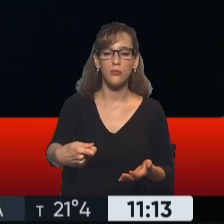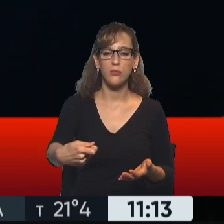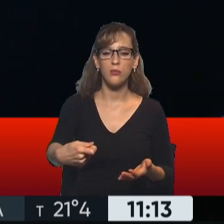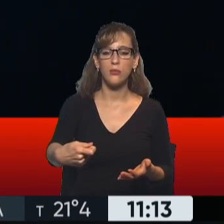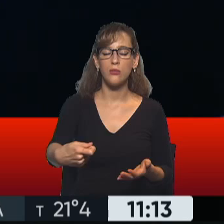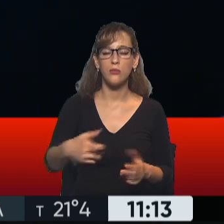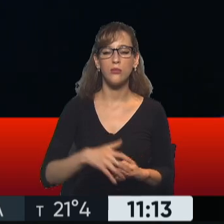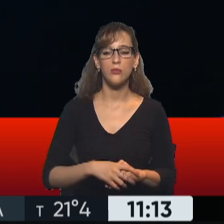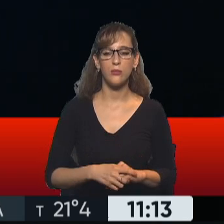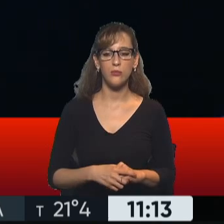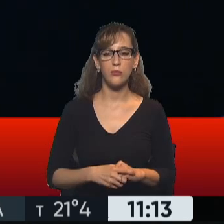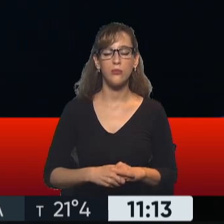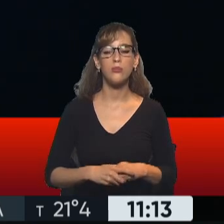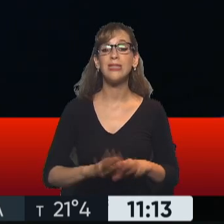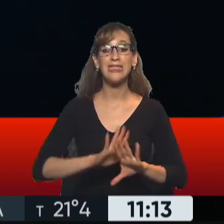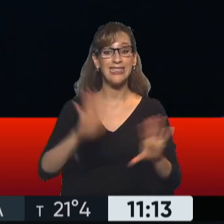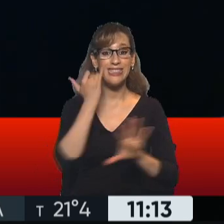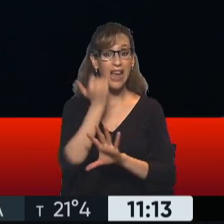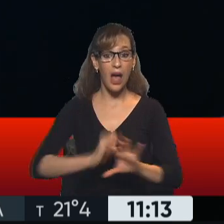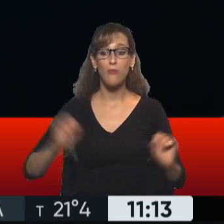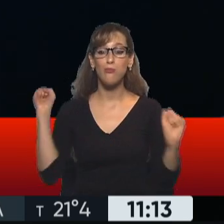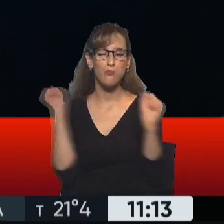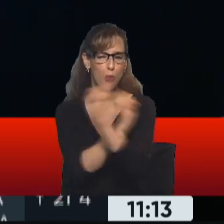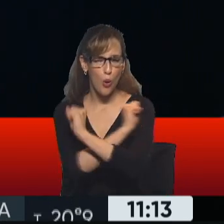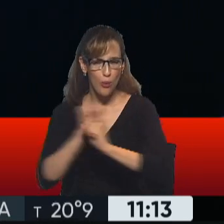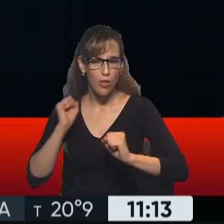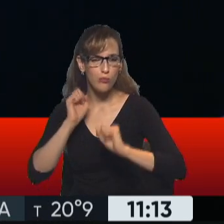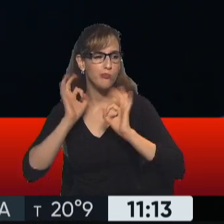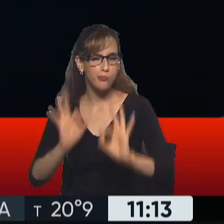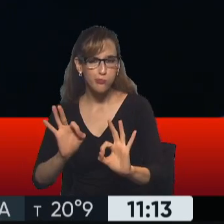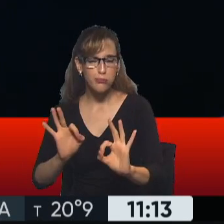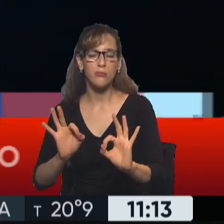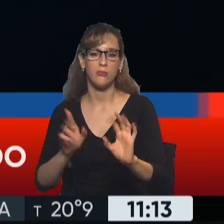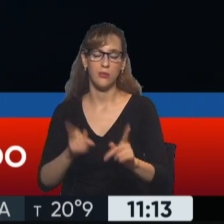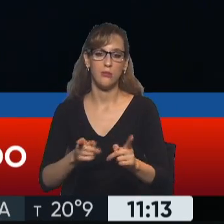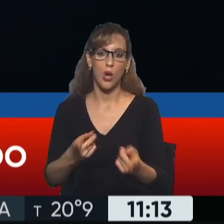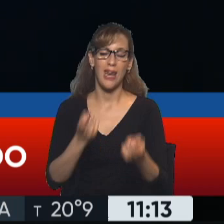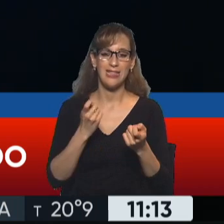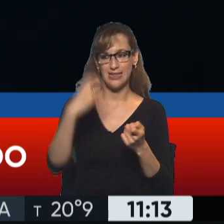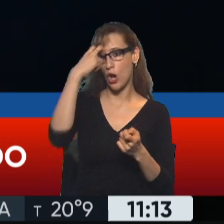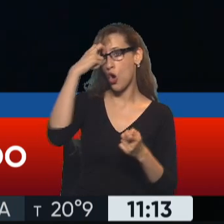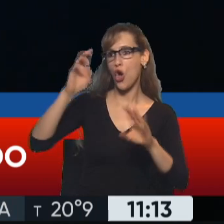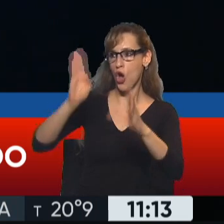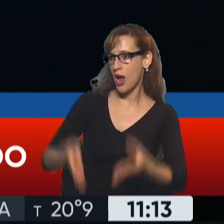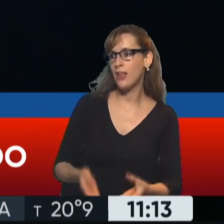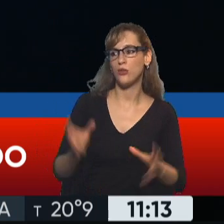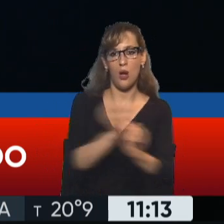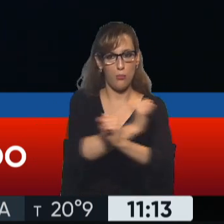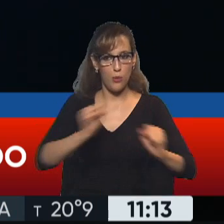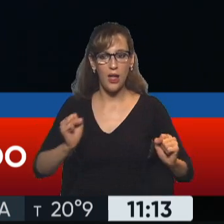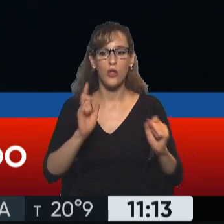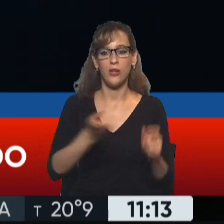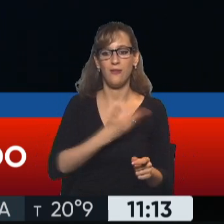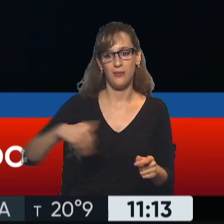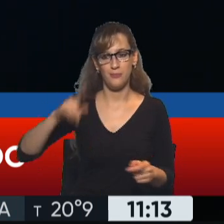una vez que el programa esté aprobado, lo cual requiere en la República Argentina la aprobación del Congreso de la Nación y en el Fondo Monetario